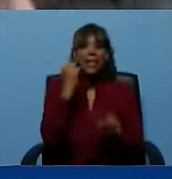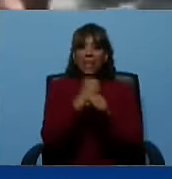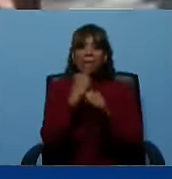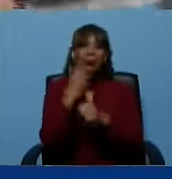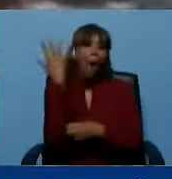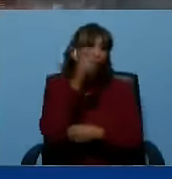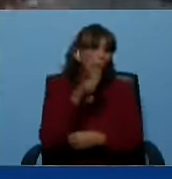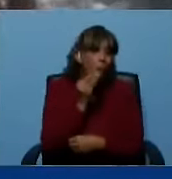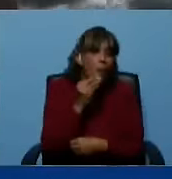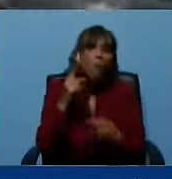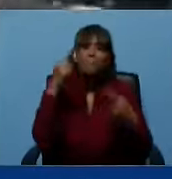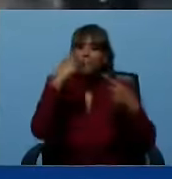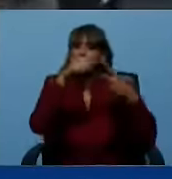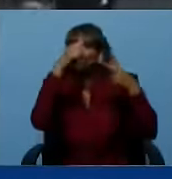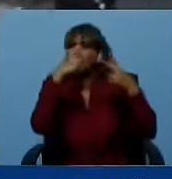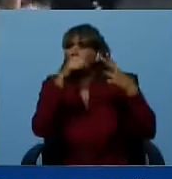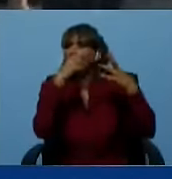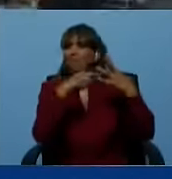Juvenil,